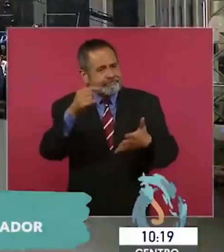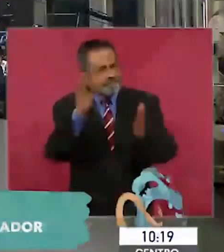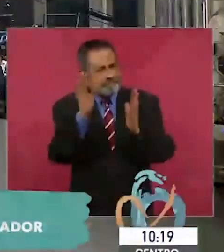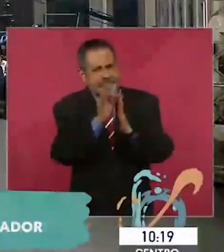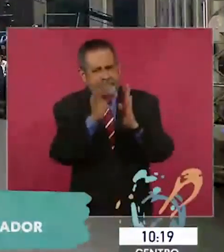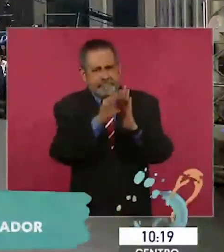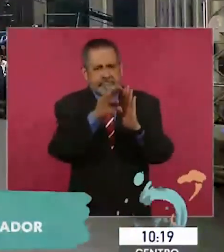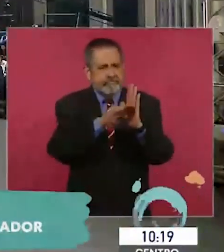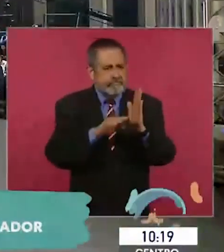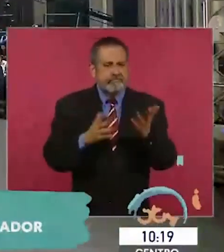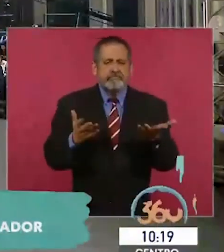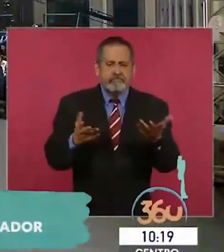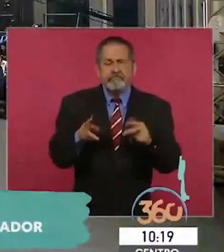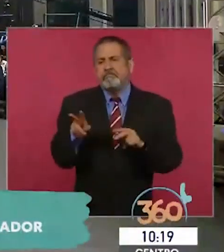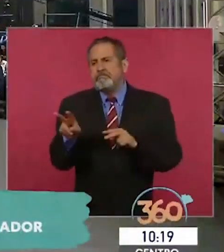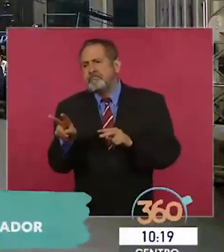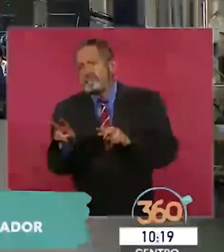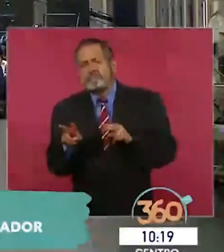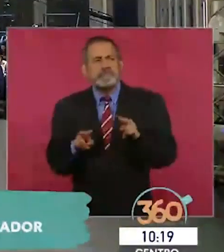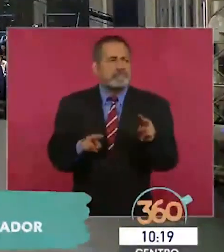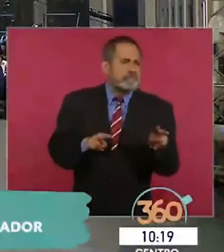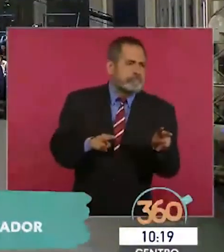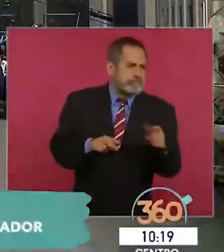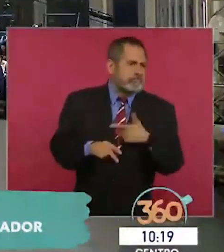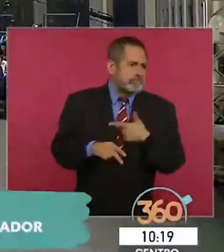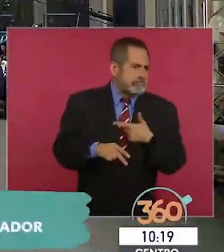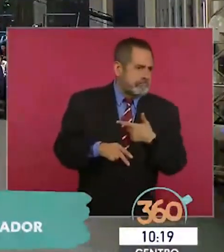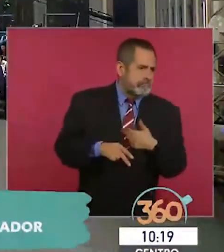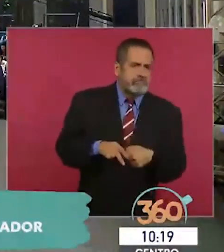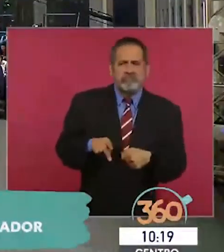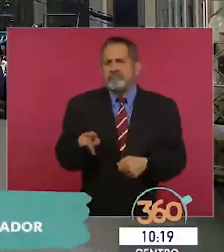Y ya entonces la gente dice, no, pues sí me gusta.